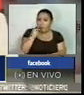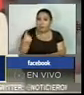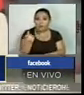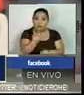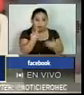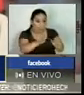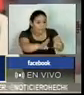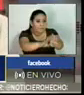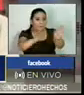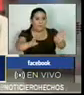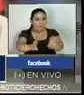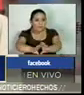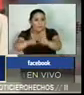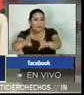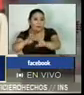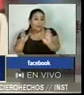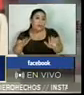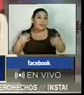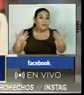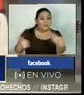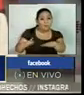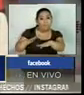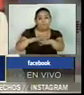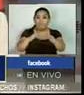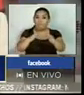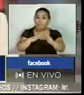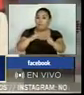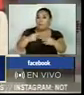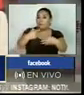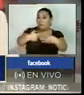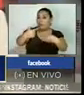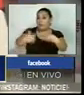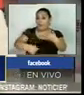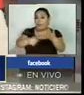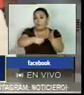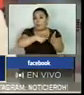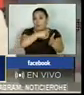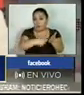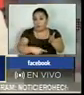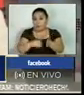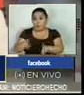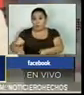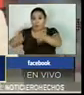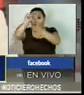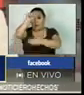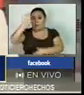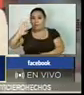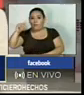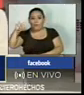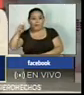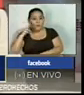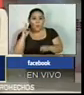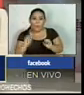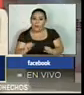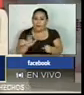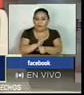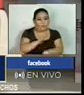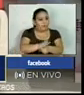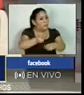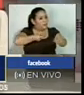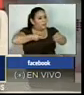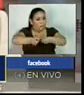negocios están abriendo sus puertas a pesar de que exista una prohibición. La Fiscalía no da abasto para controlar a todos